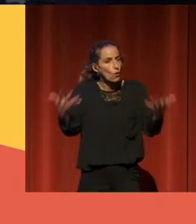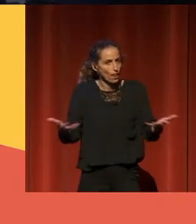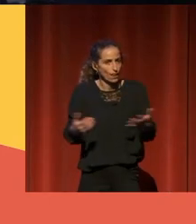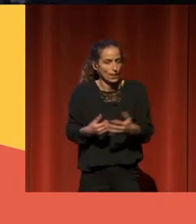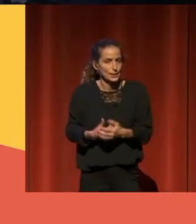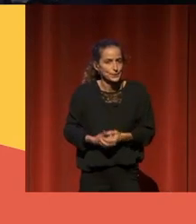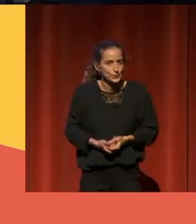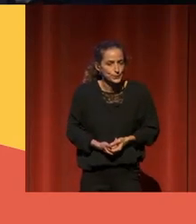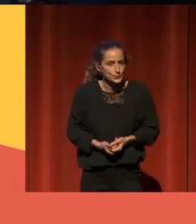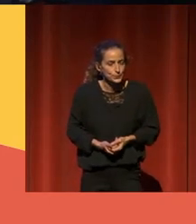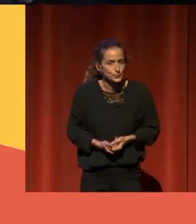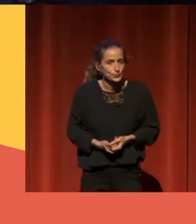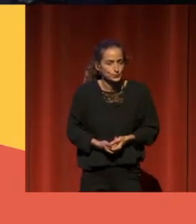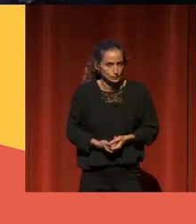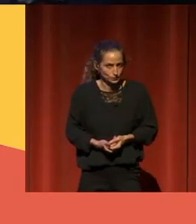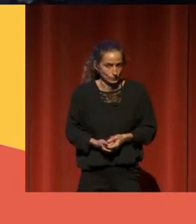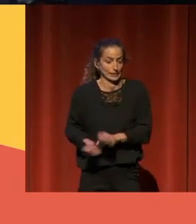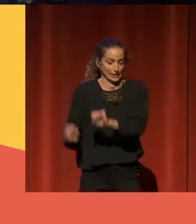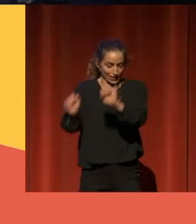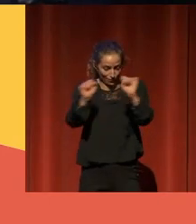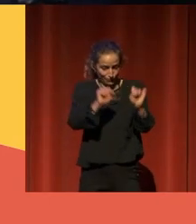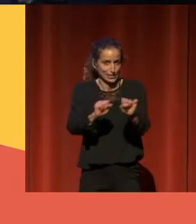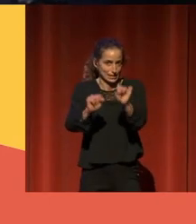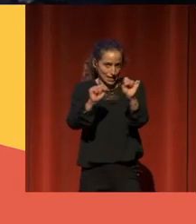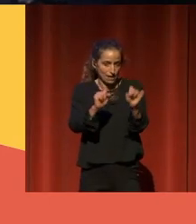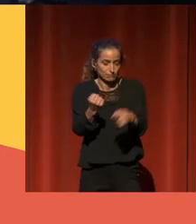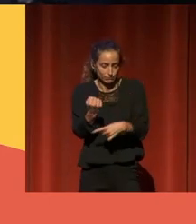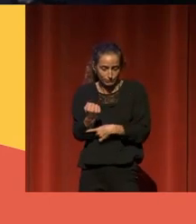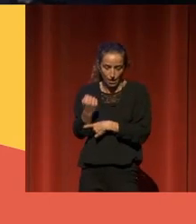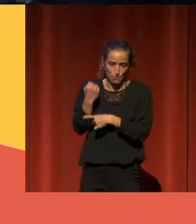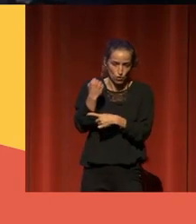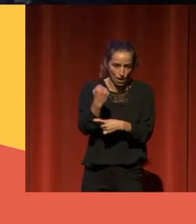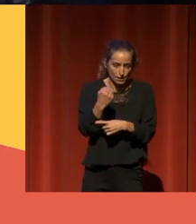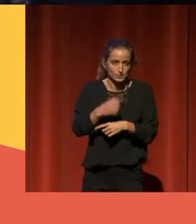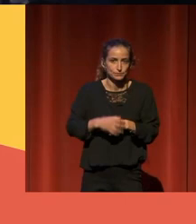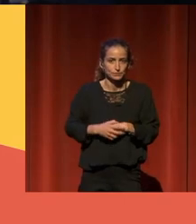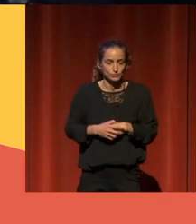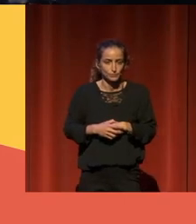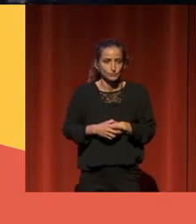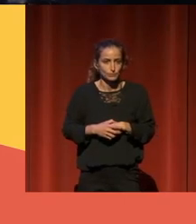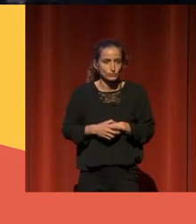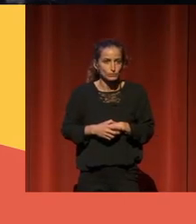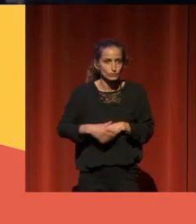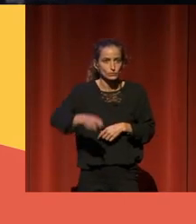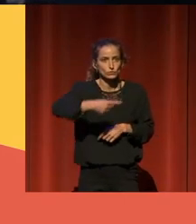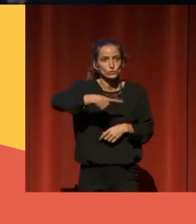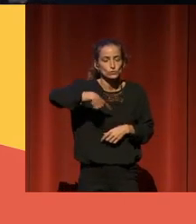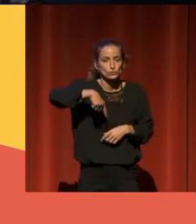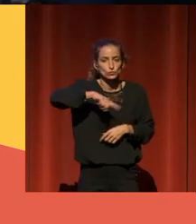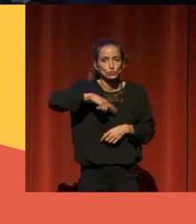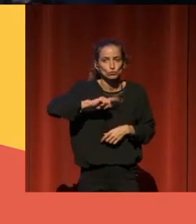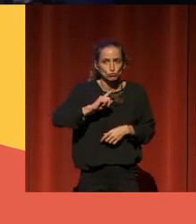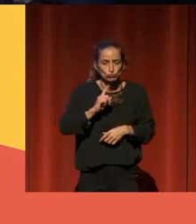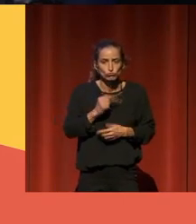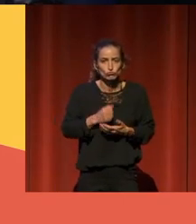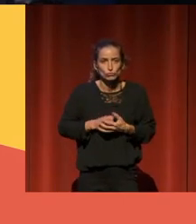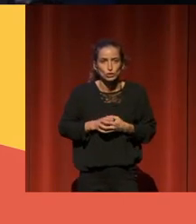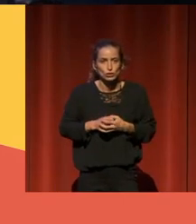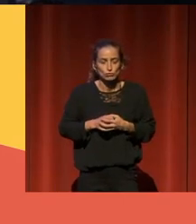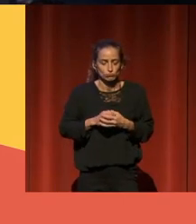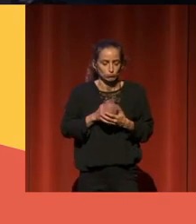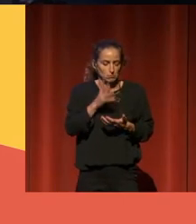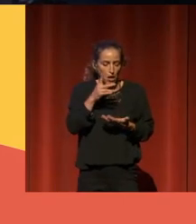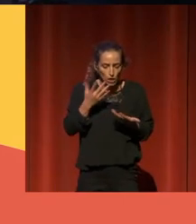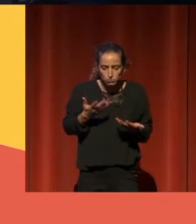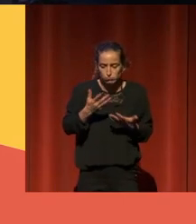la la defensa entonces eh tenemos una serie de documentos